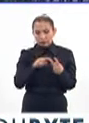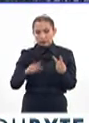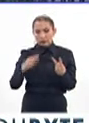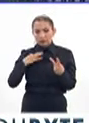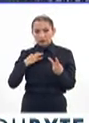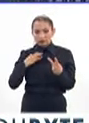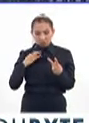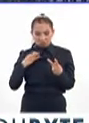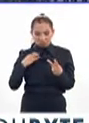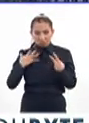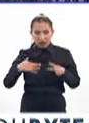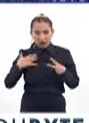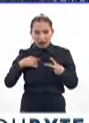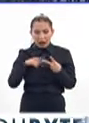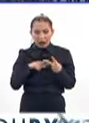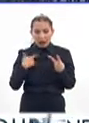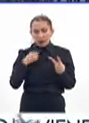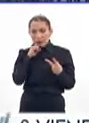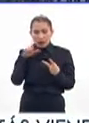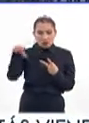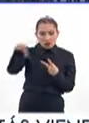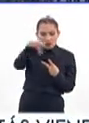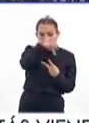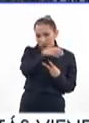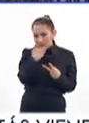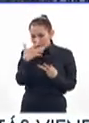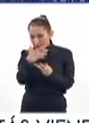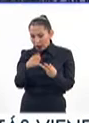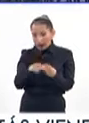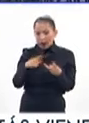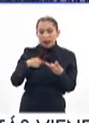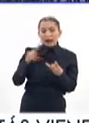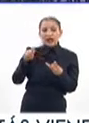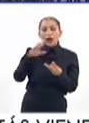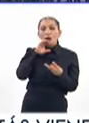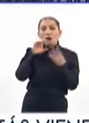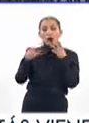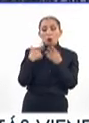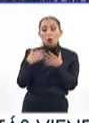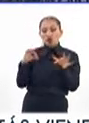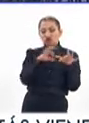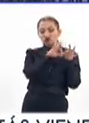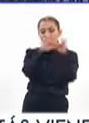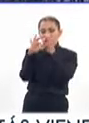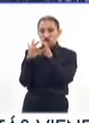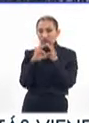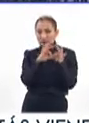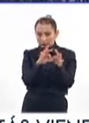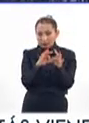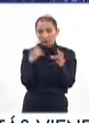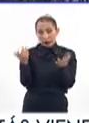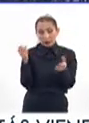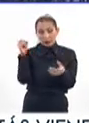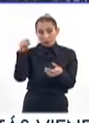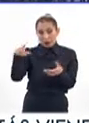sector textil, ¿no?, que también tiene unidades económicas importantes, y el sector de las telecomunicaciones como algo transversal que claramente